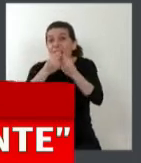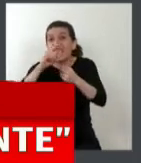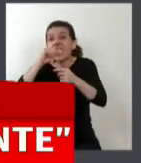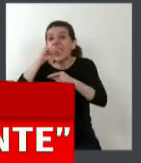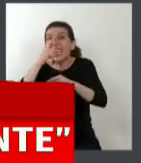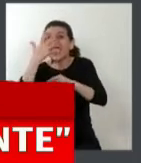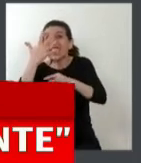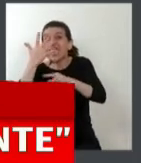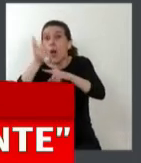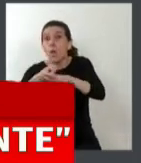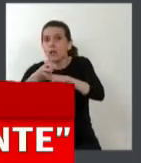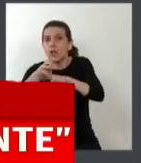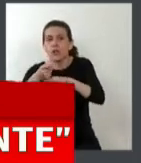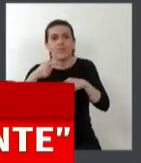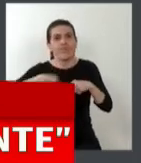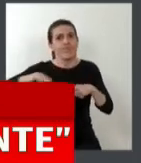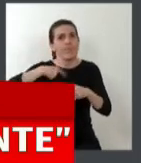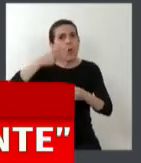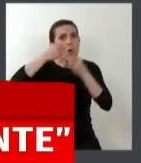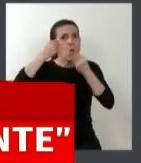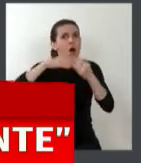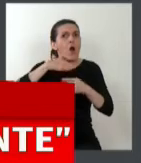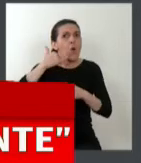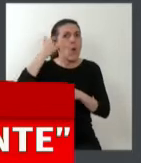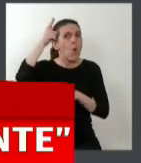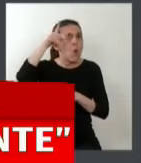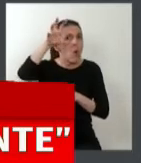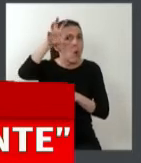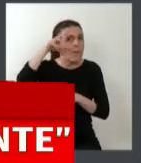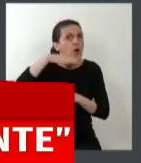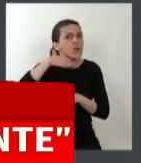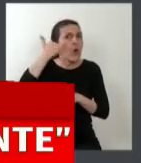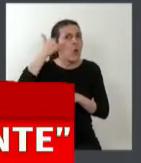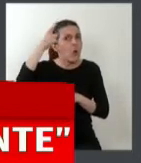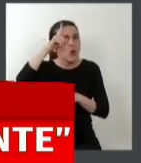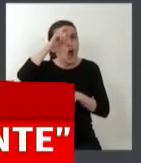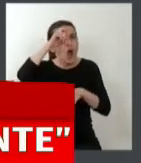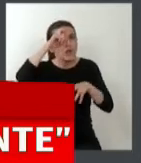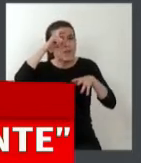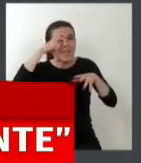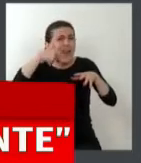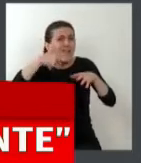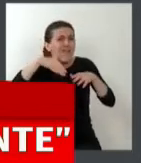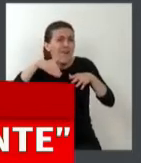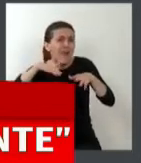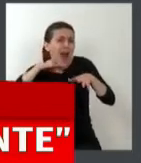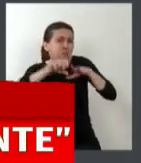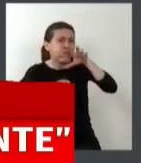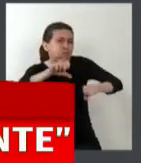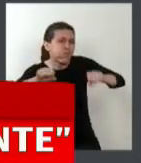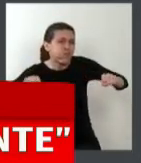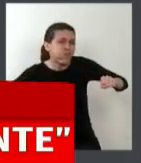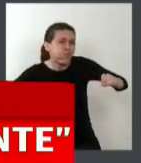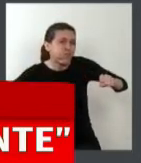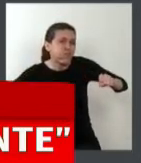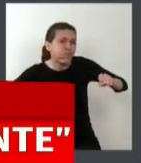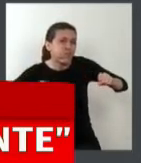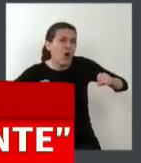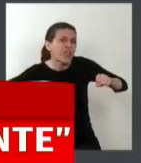Estamos muy preocupados por Jujuy, donde el sistema de salud está al límite y siguen aumentando los